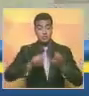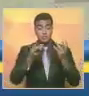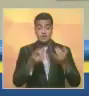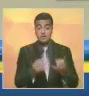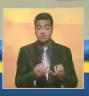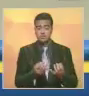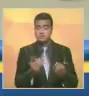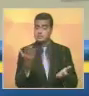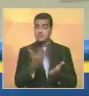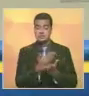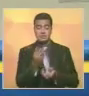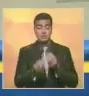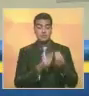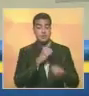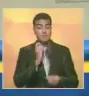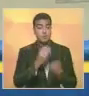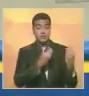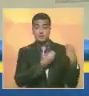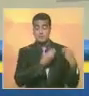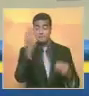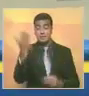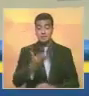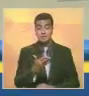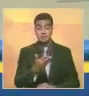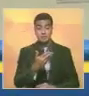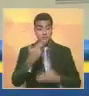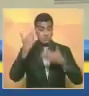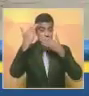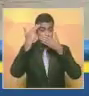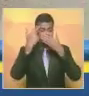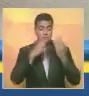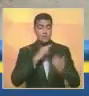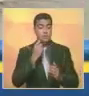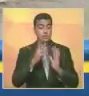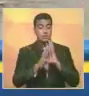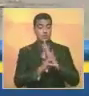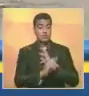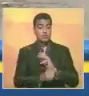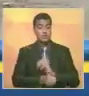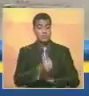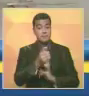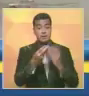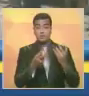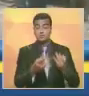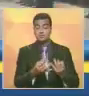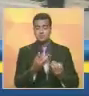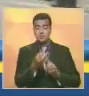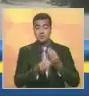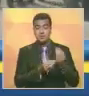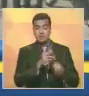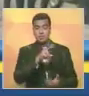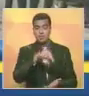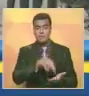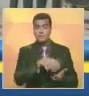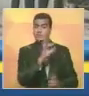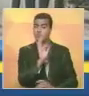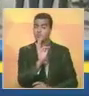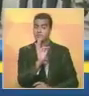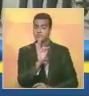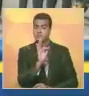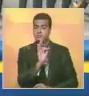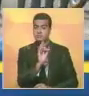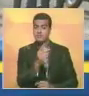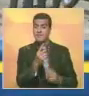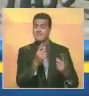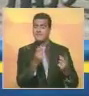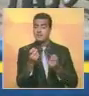cometido. Los abatidos tenían antecedentes penales por secuestro, homicidio, robo y más delitos. Operaban desde el 2009. Todavía